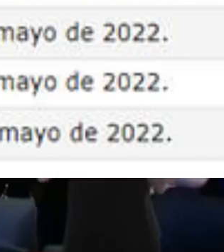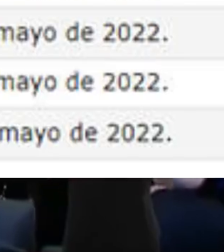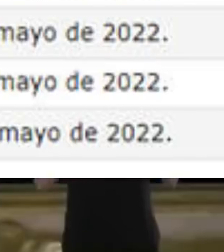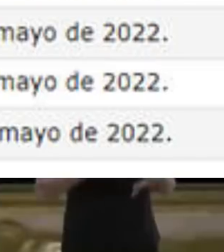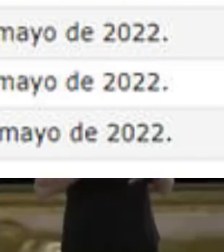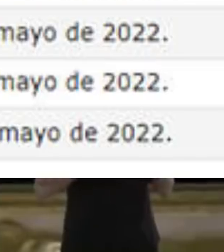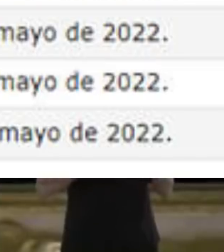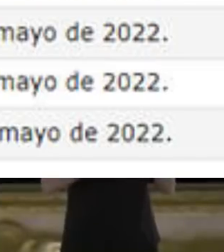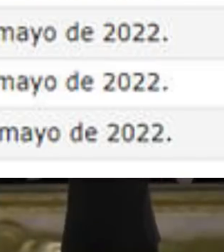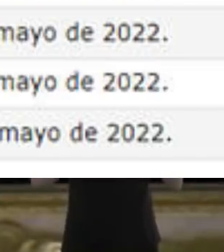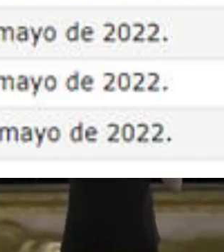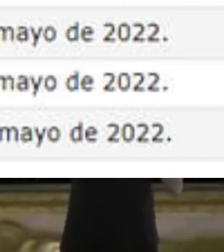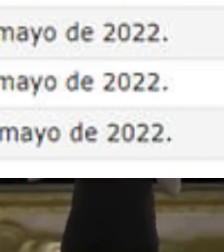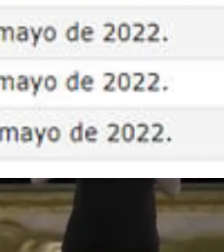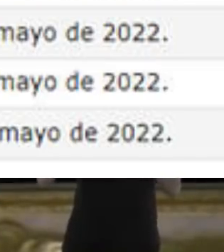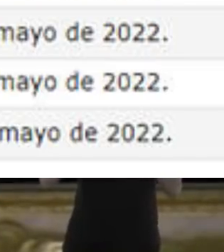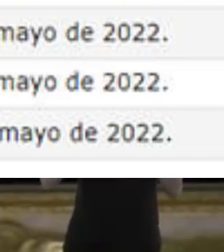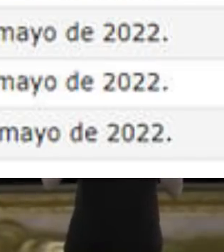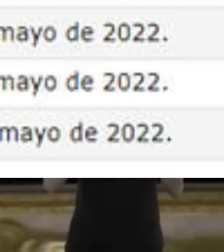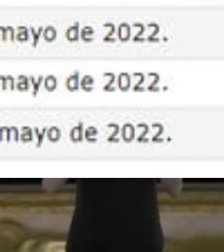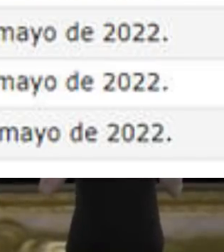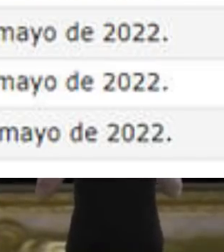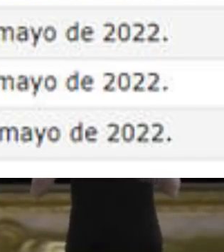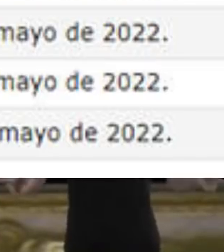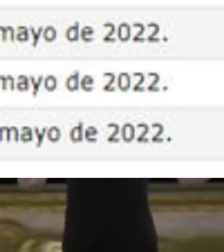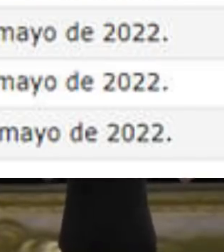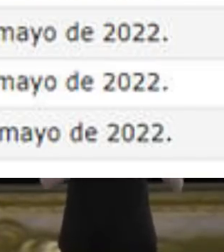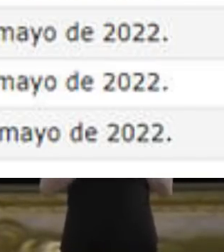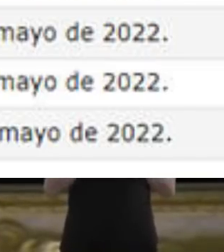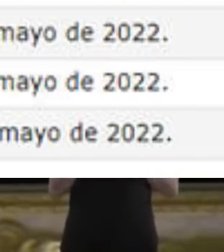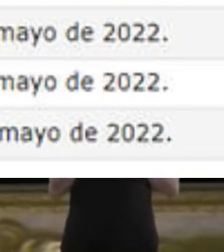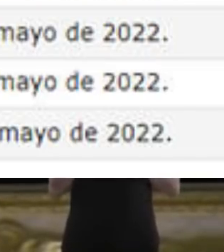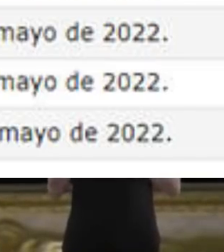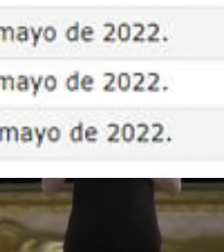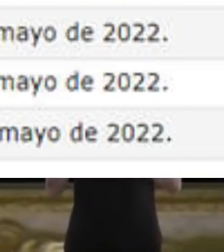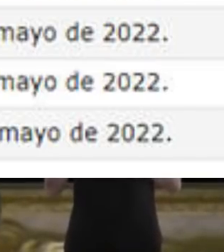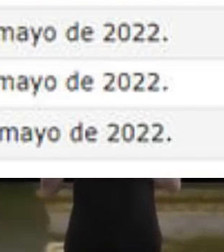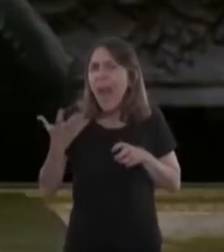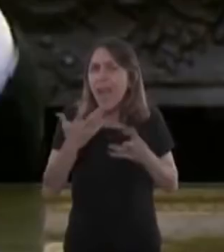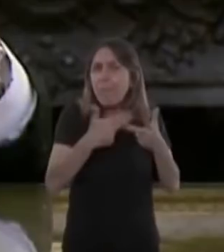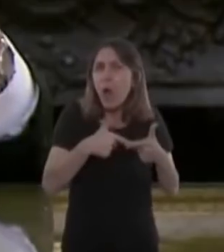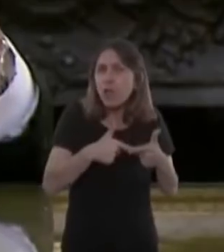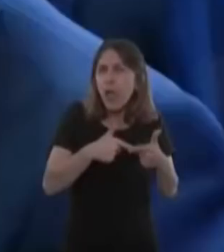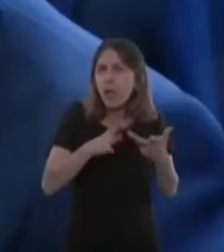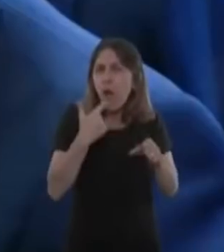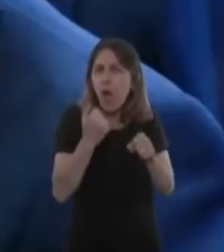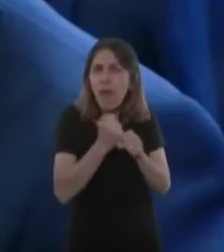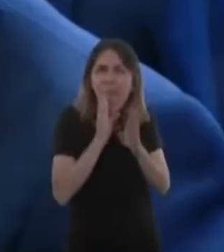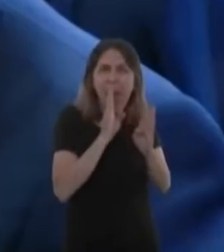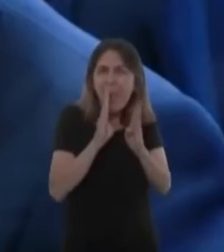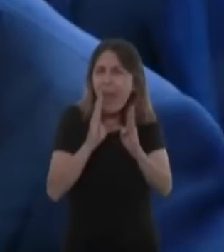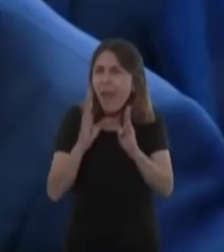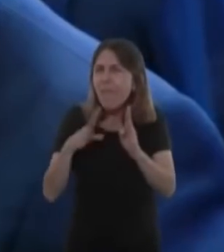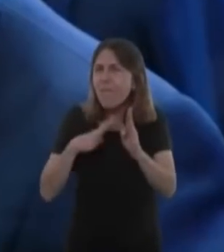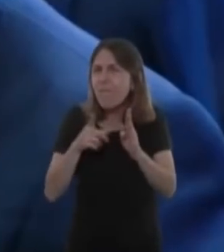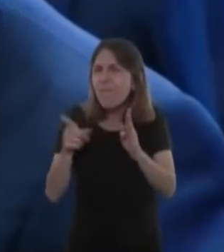el miércoles 18 de mayo se va a hacer un feriado nacional por el tema del censo. Sí, se hace el